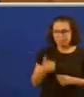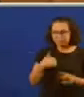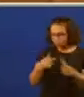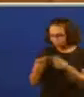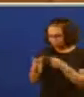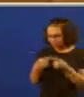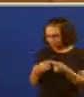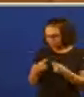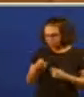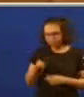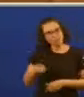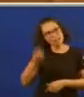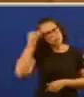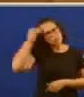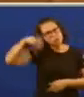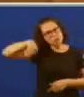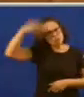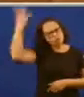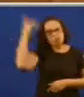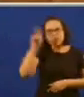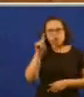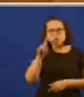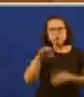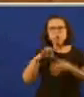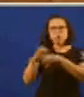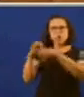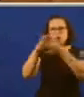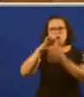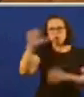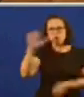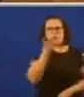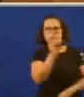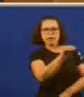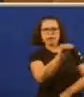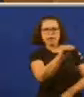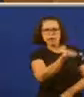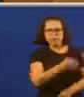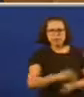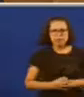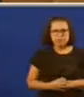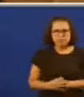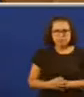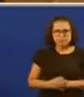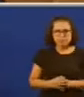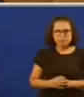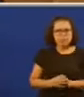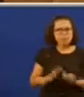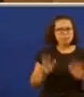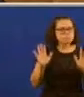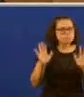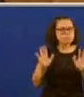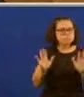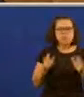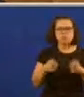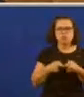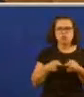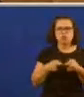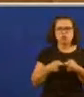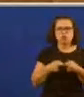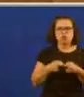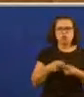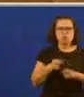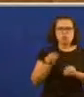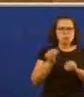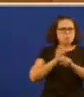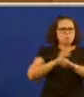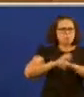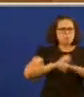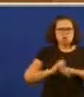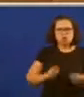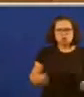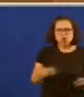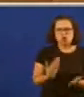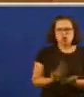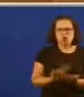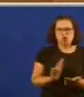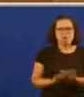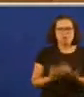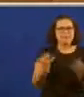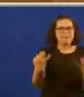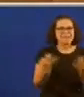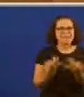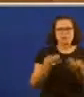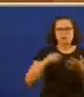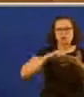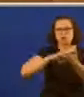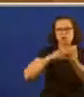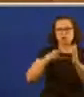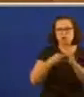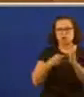está yo decindo a Unión Europea pero a mellor falta a mellor mostra da súa falta de proxecto económico está